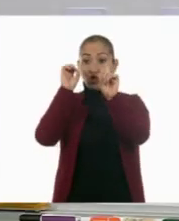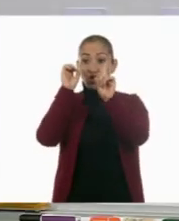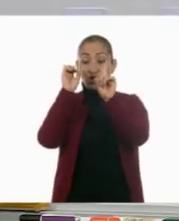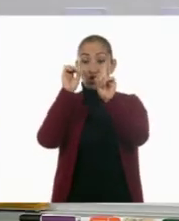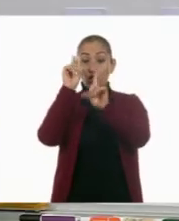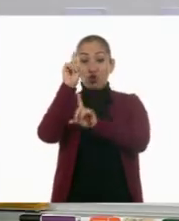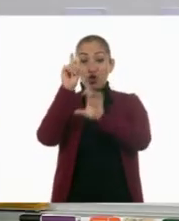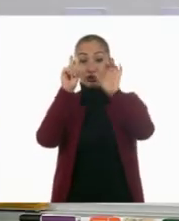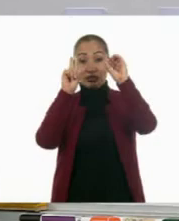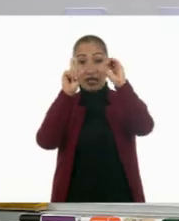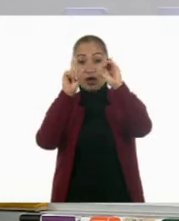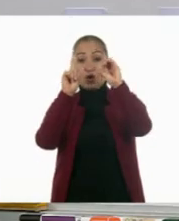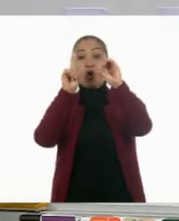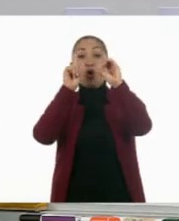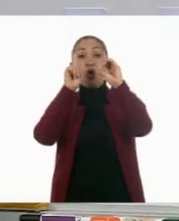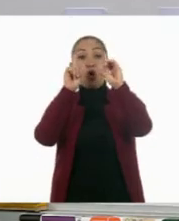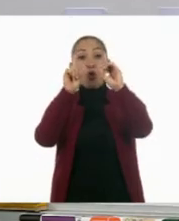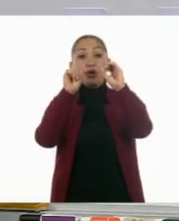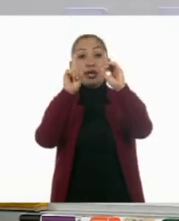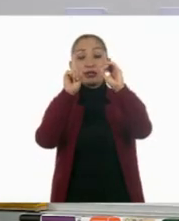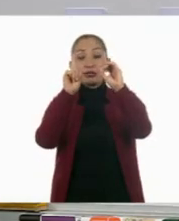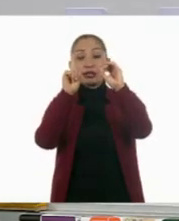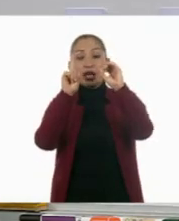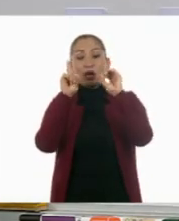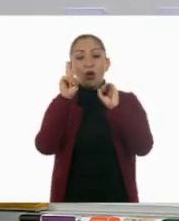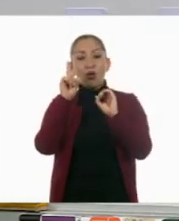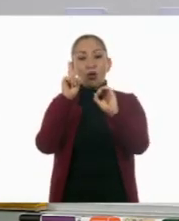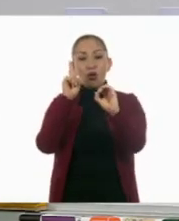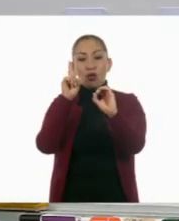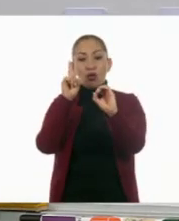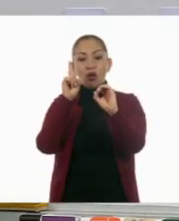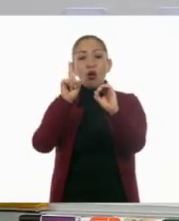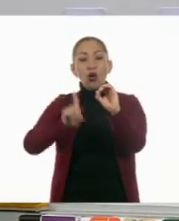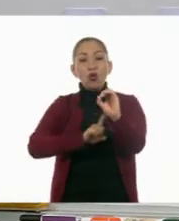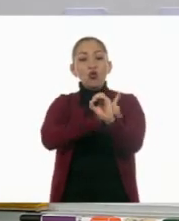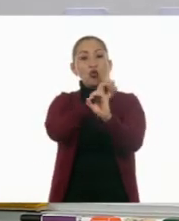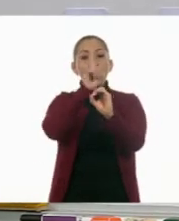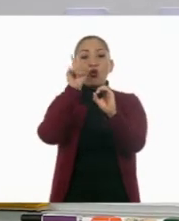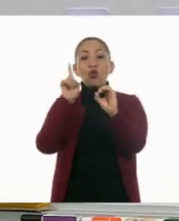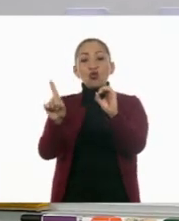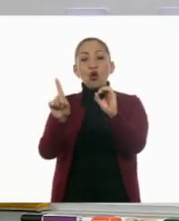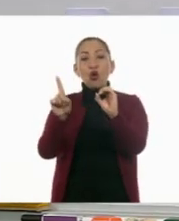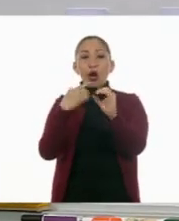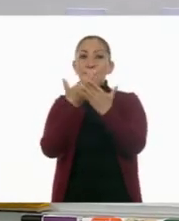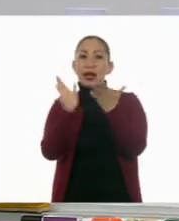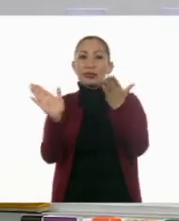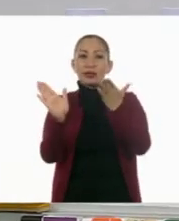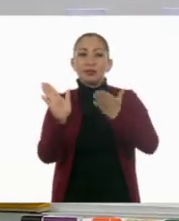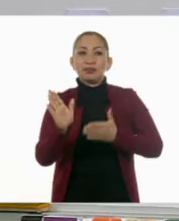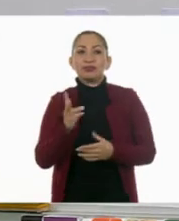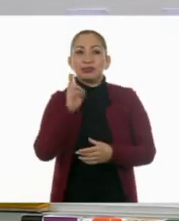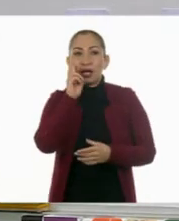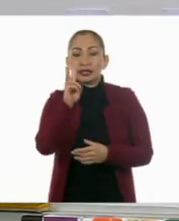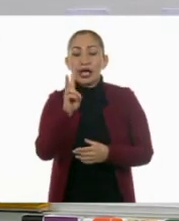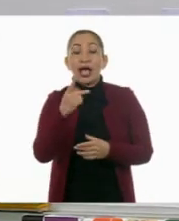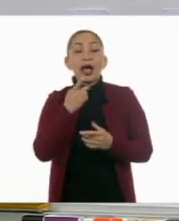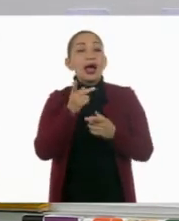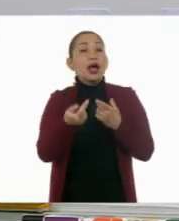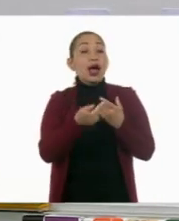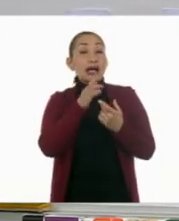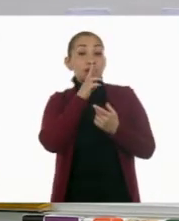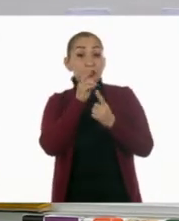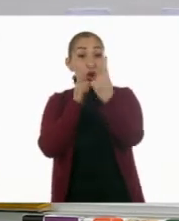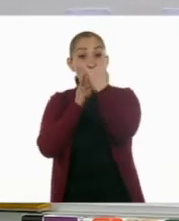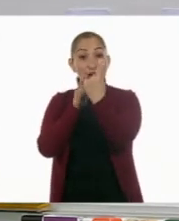el conocimiento de que el 1 lo vamos a poner ya en como parte entero de los enteros. La pregunta es que si era mayor o menor que